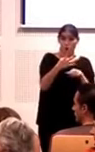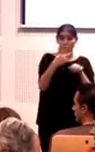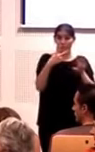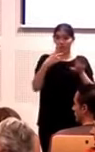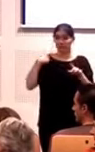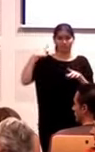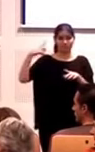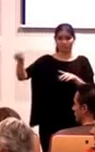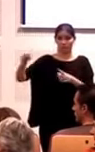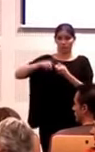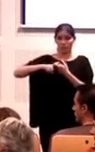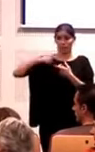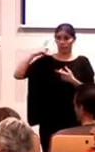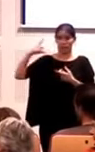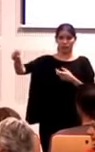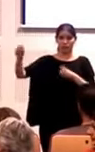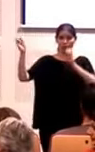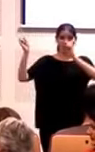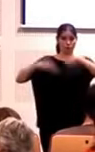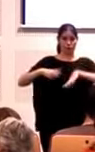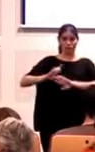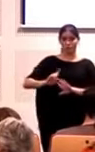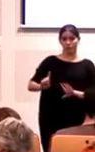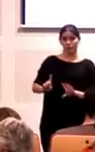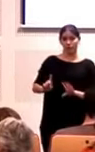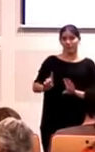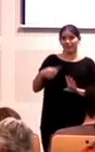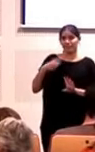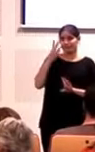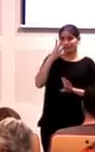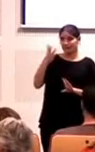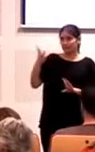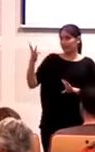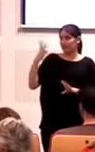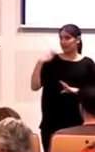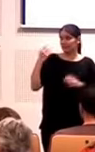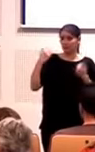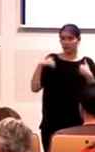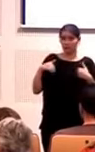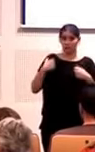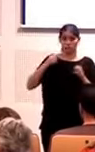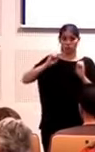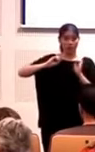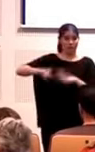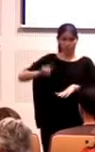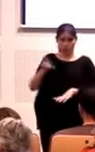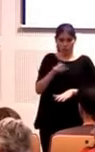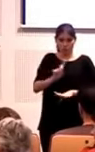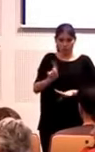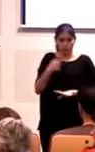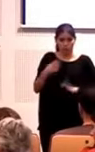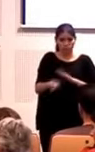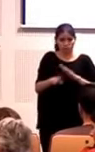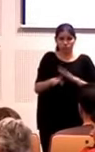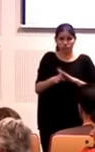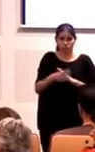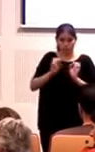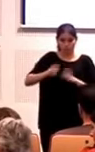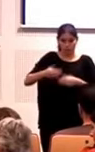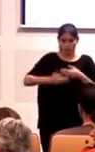abandonado. Entonces llevo 3 años, no tiro la toalla ni la pienso